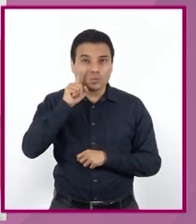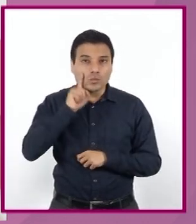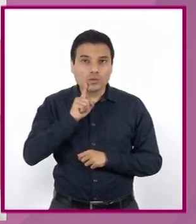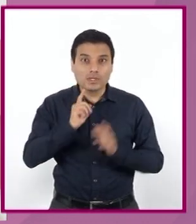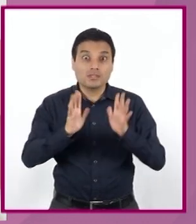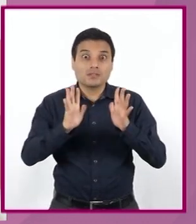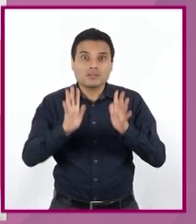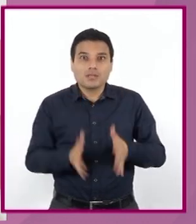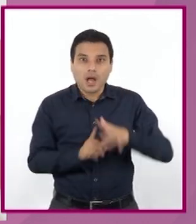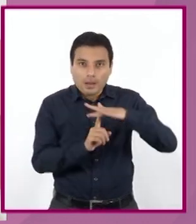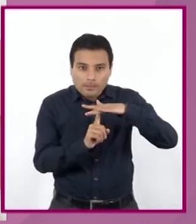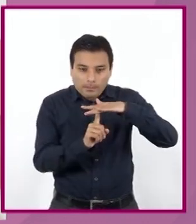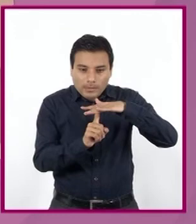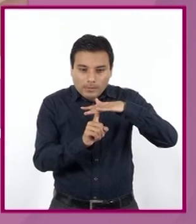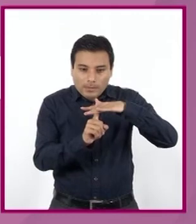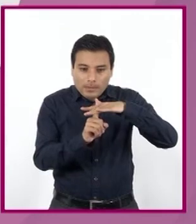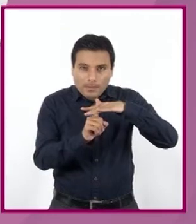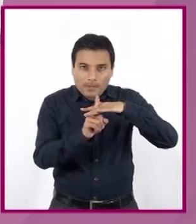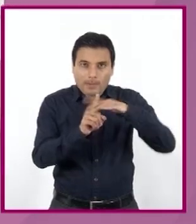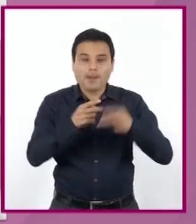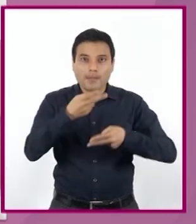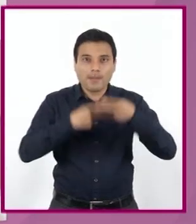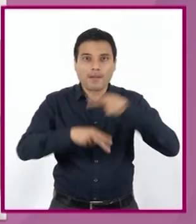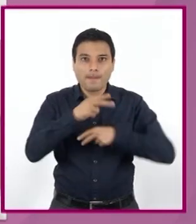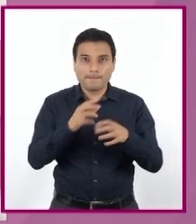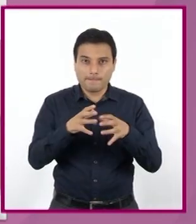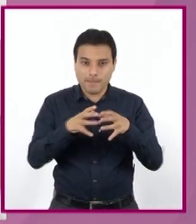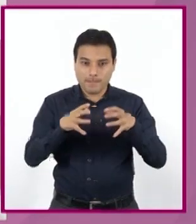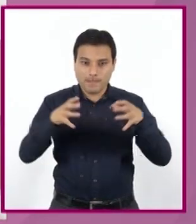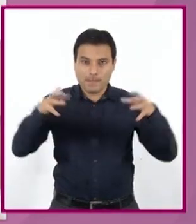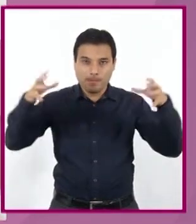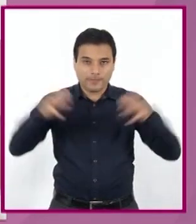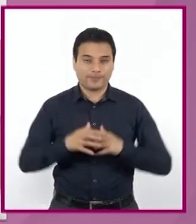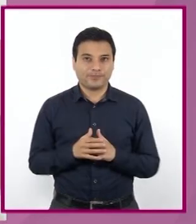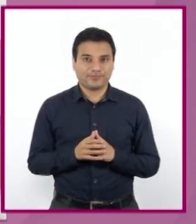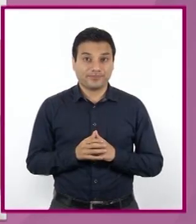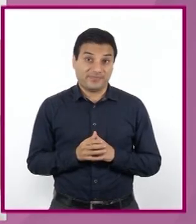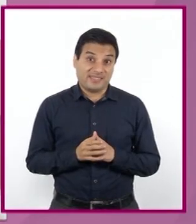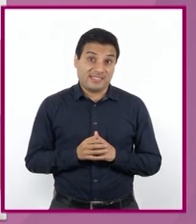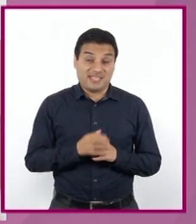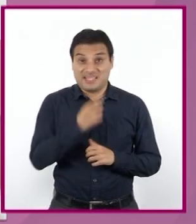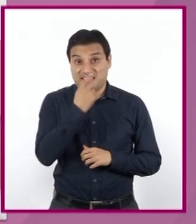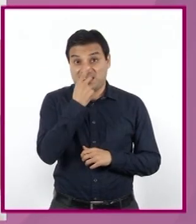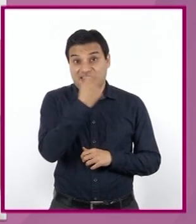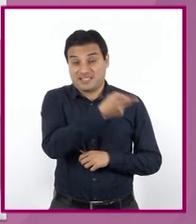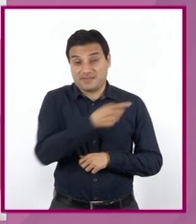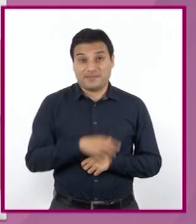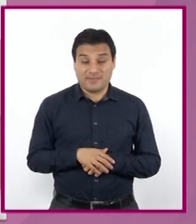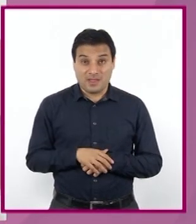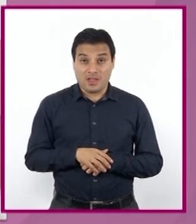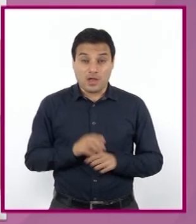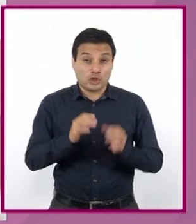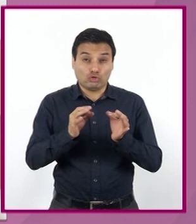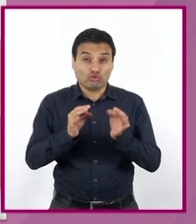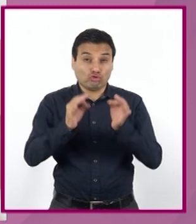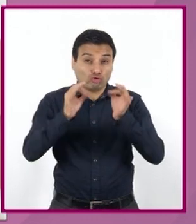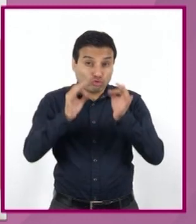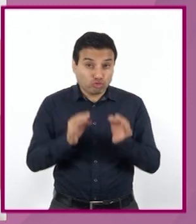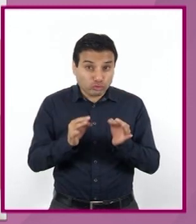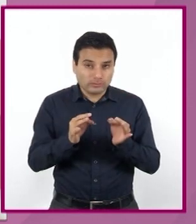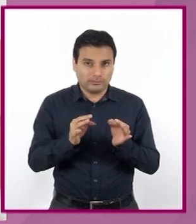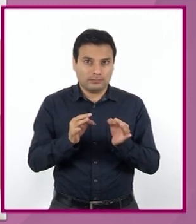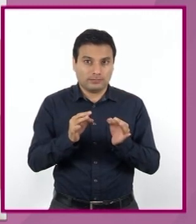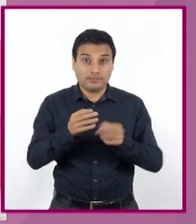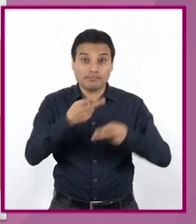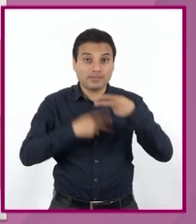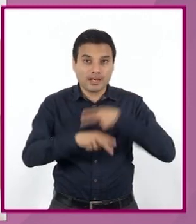de colores y sonidos la tierra. Cuenta que unos dijeron que su raíz estaba hecha de barro y